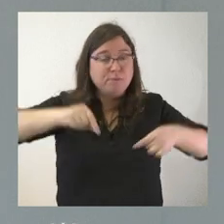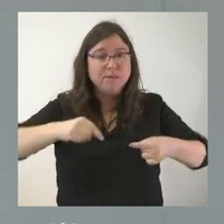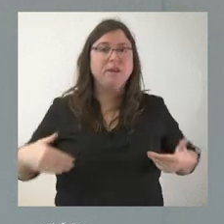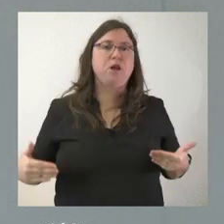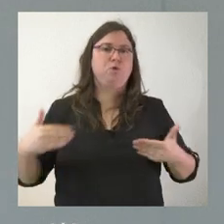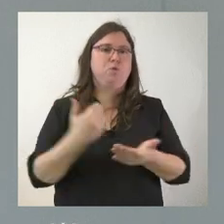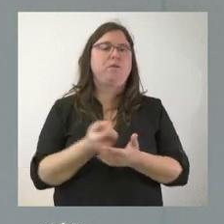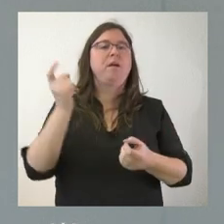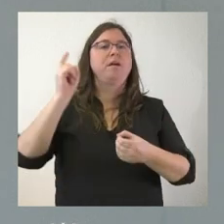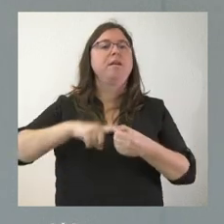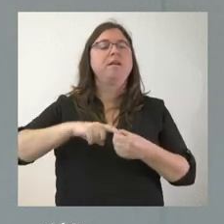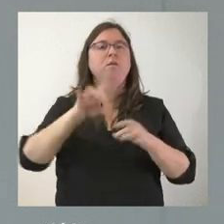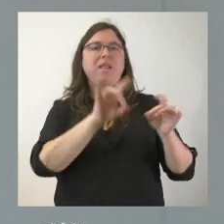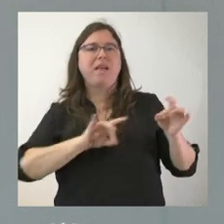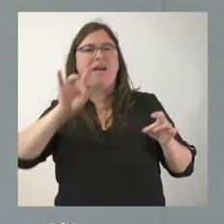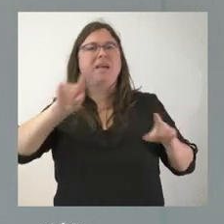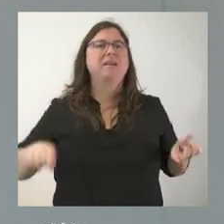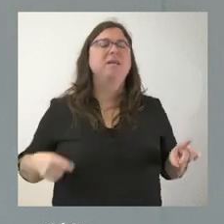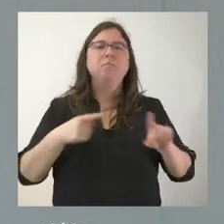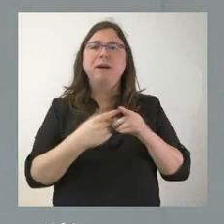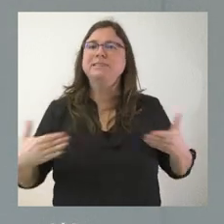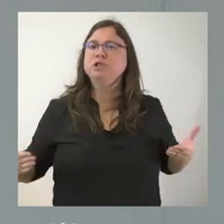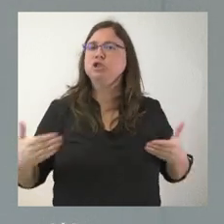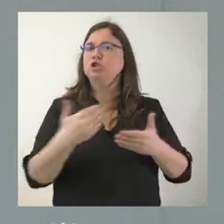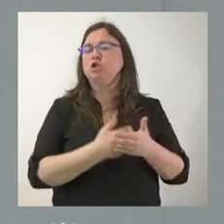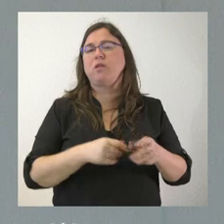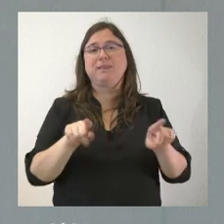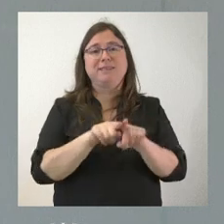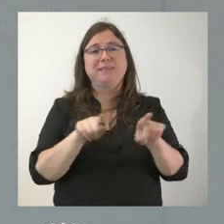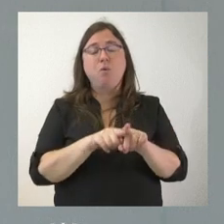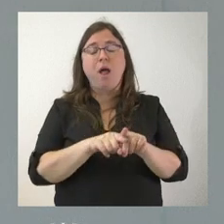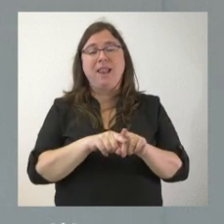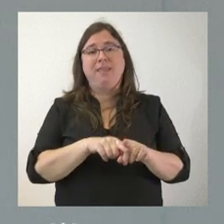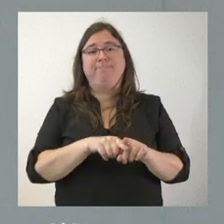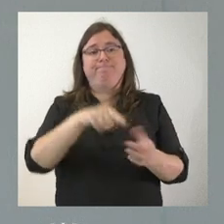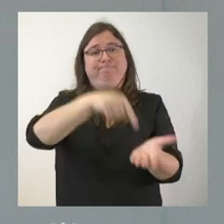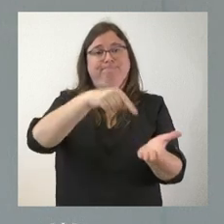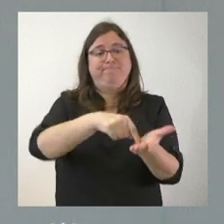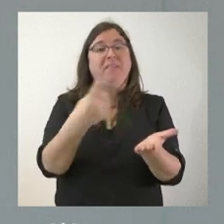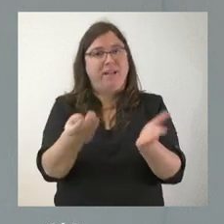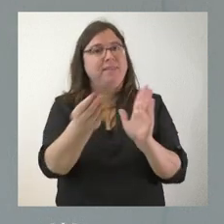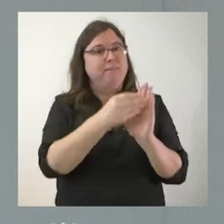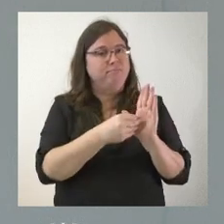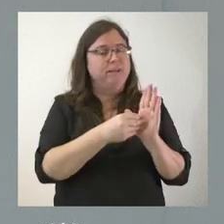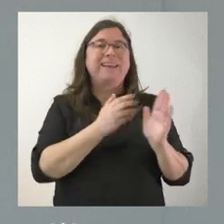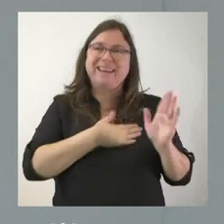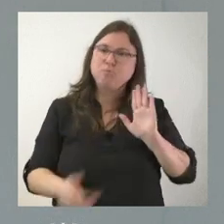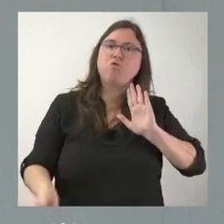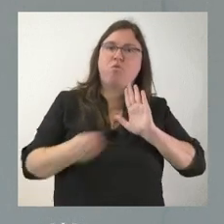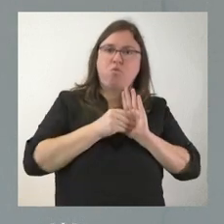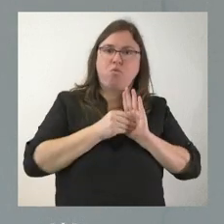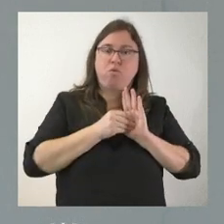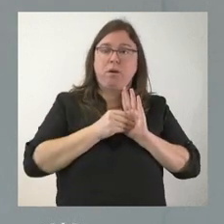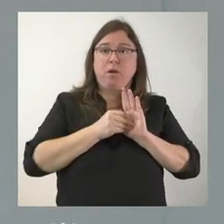su inclusión en el eje Atlántico que se incluyan todas las demandas que no han sido incluidas que son muchas y por tanto nosotros ahí tenemos una posición